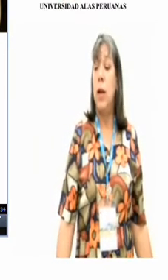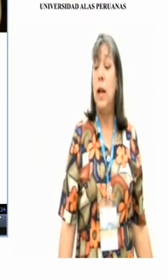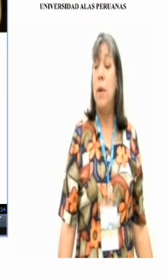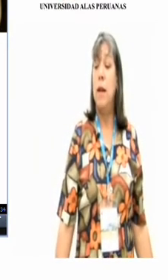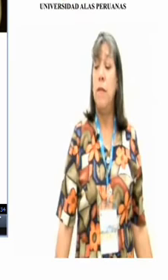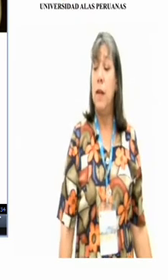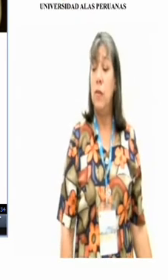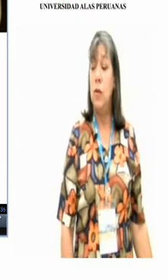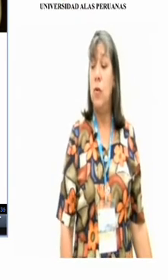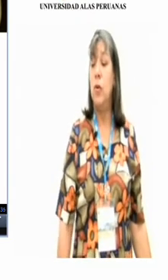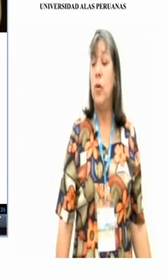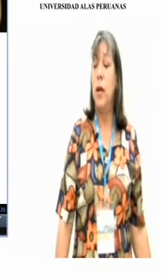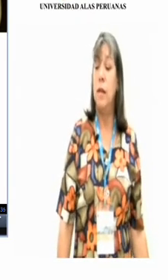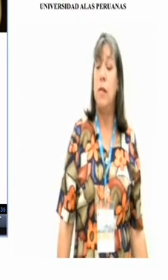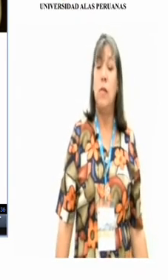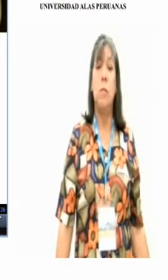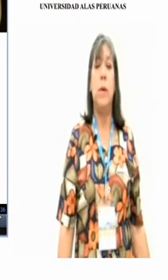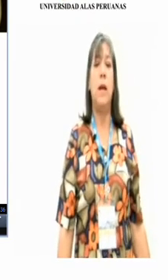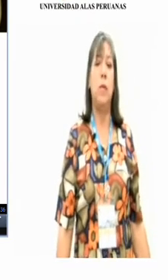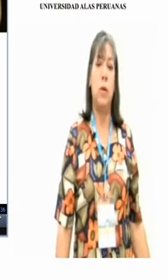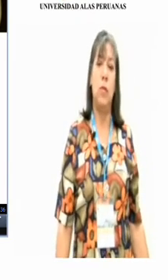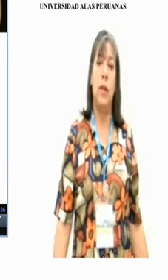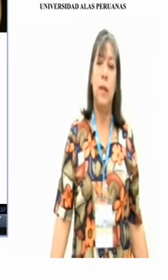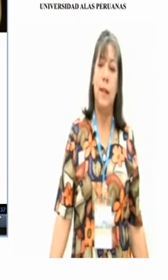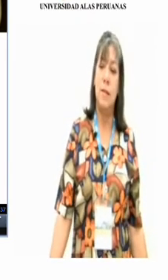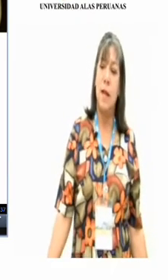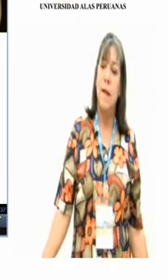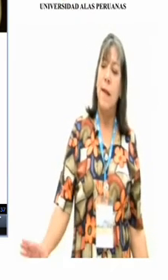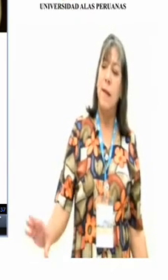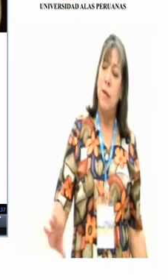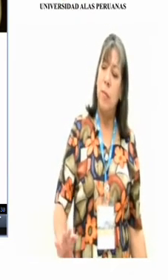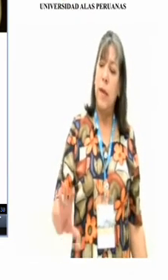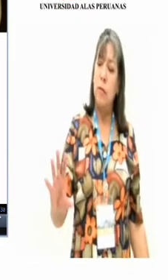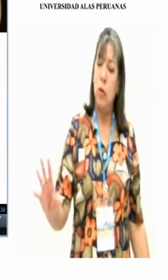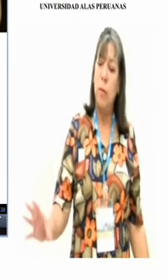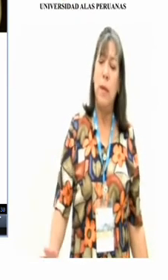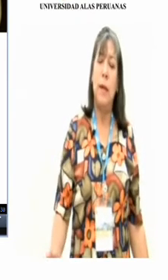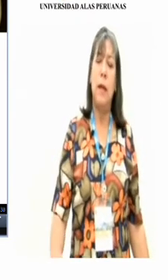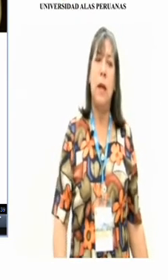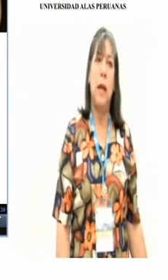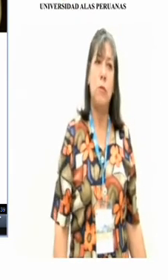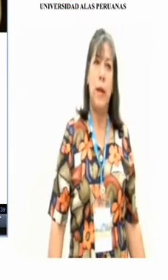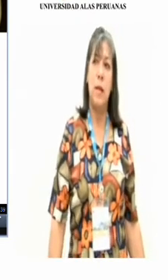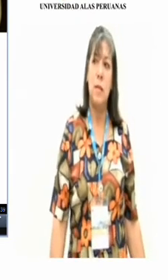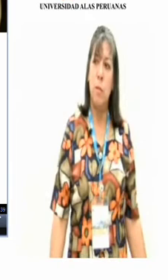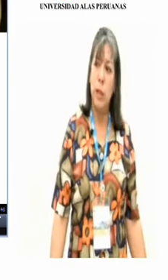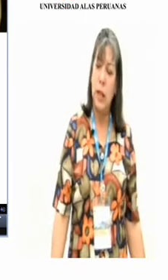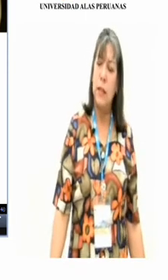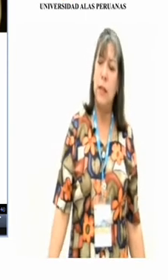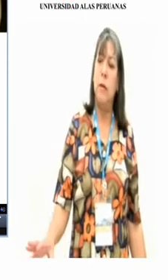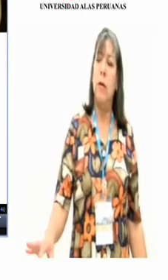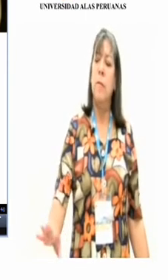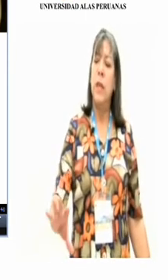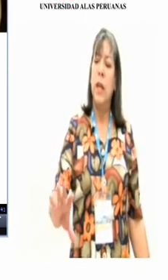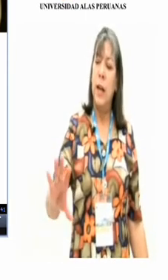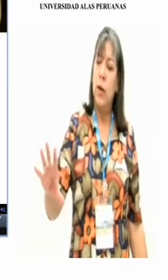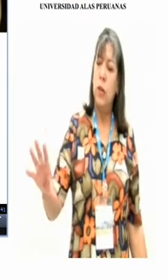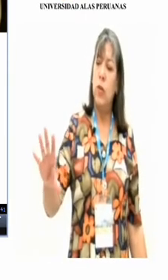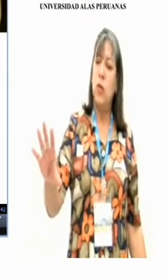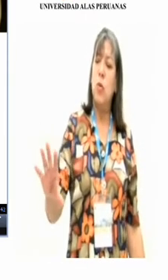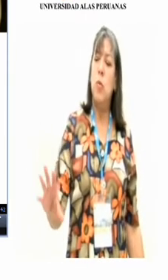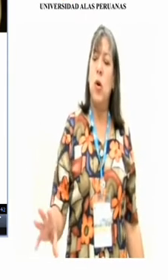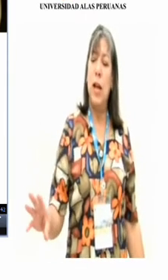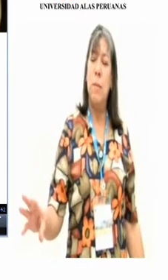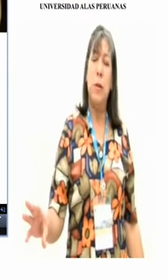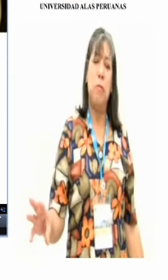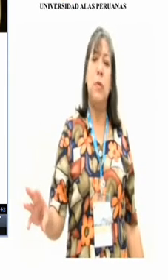distancia y cuál es la planificación y organización para la educación a distancia? Yo, en toda mi experiencia investigativa,